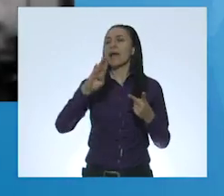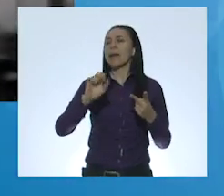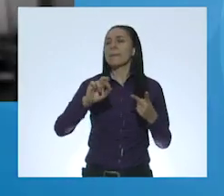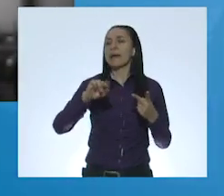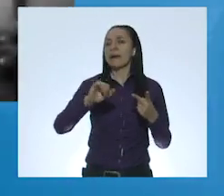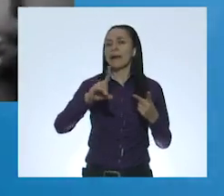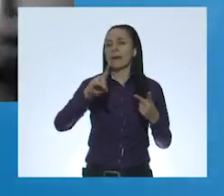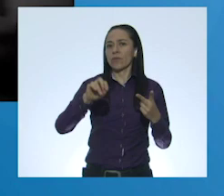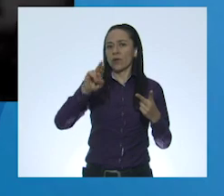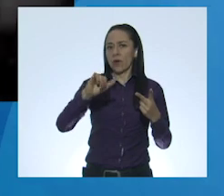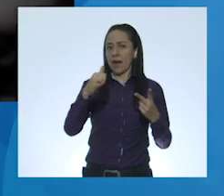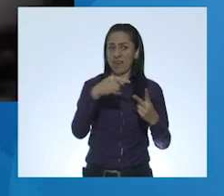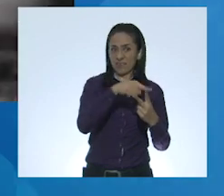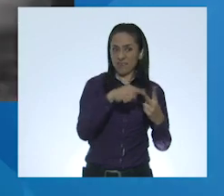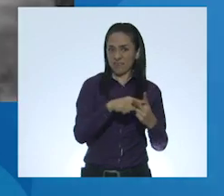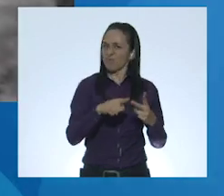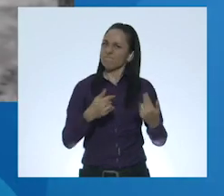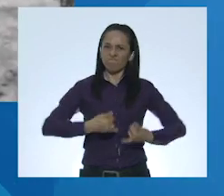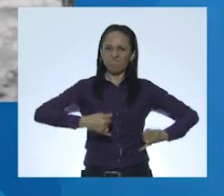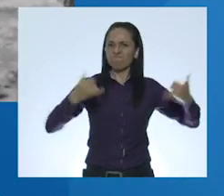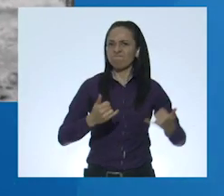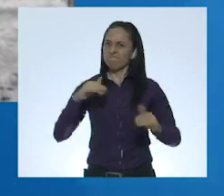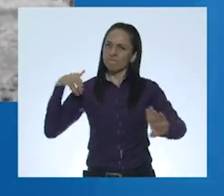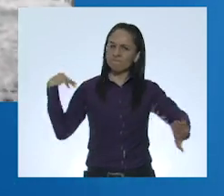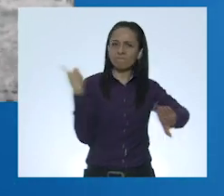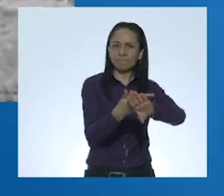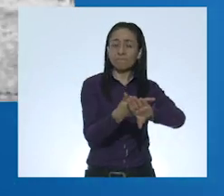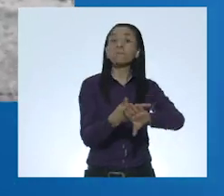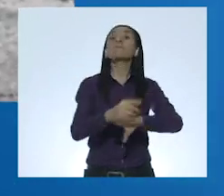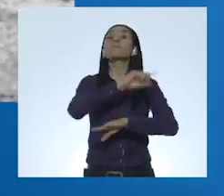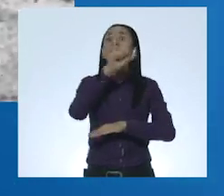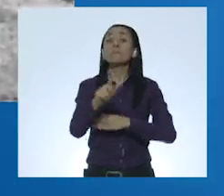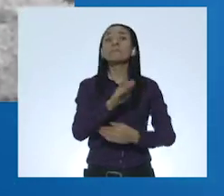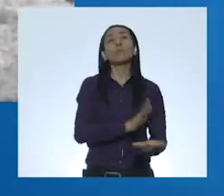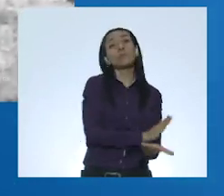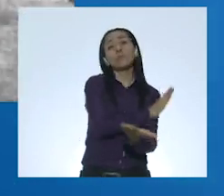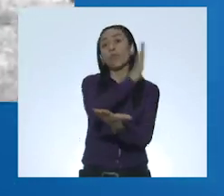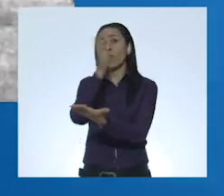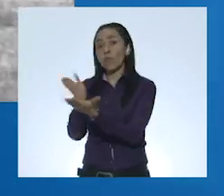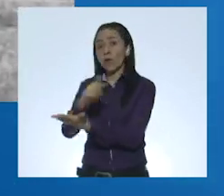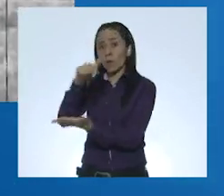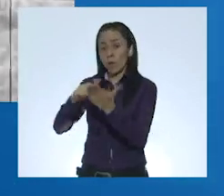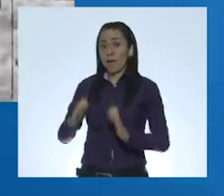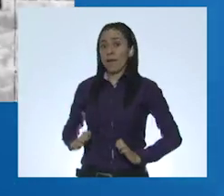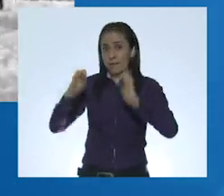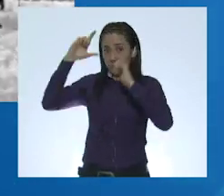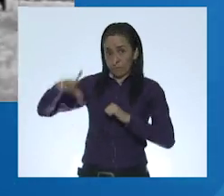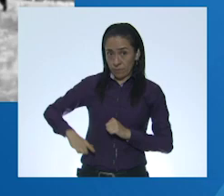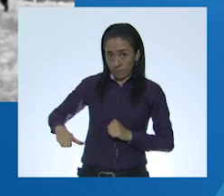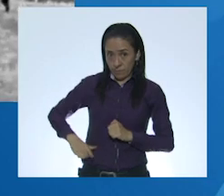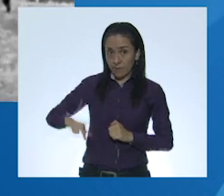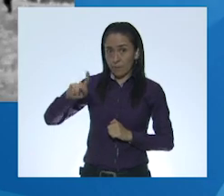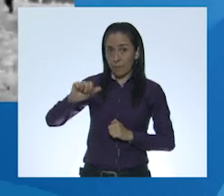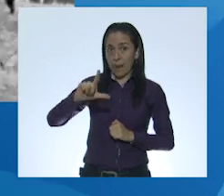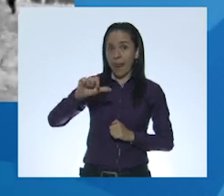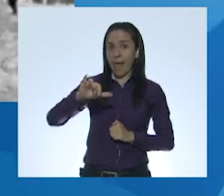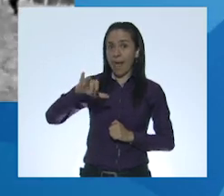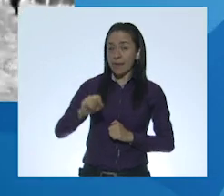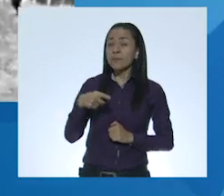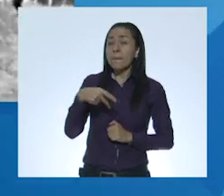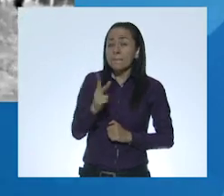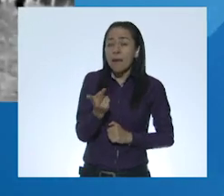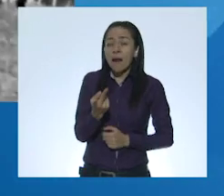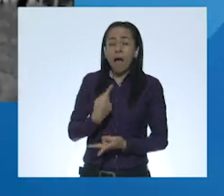armas y tras liberar a sus dirigentes, se dirigieron a Palacio Nacional, al cual atacaron, pero fueron repelidos por